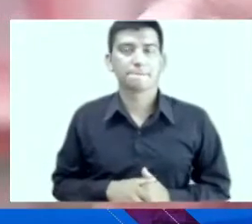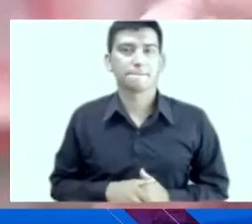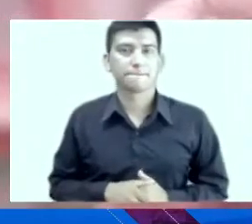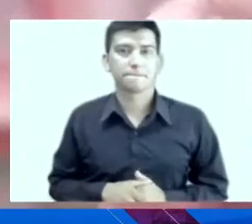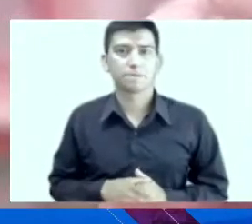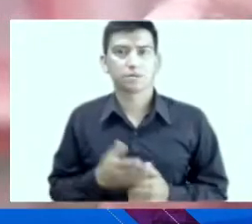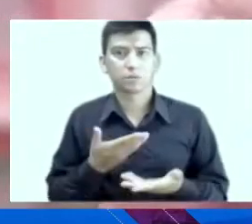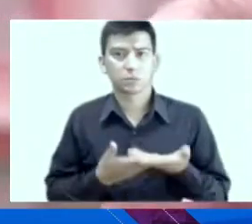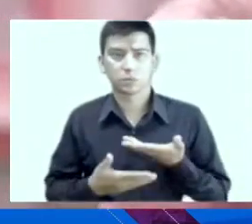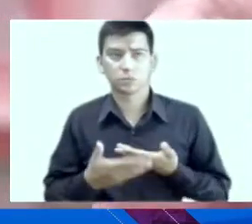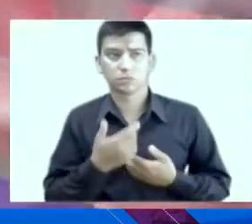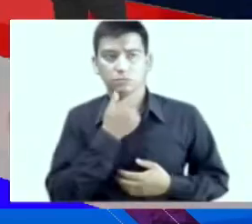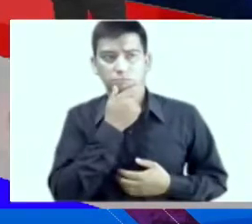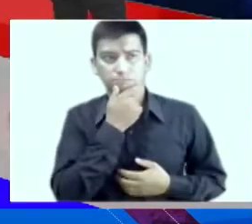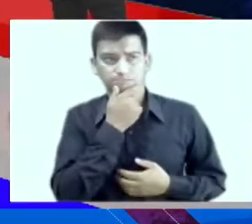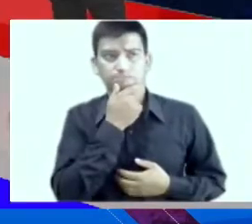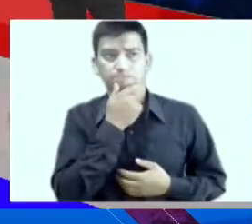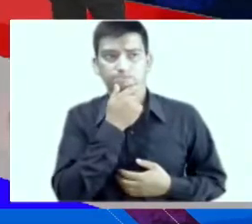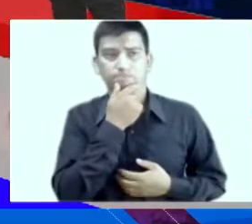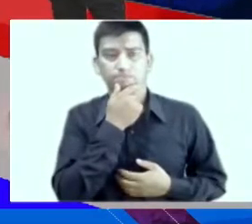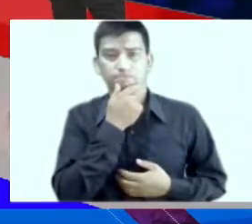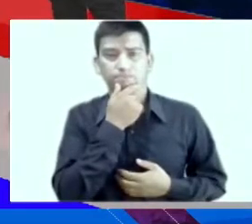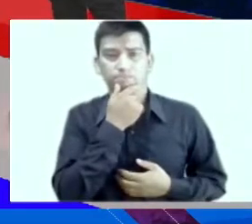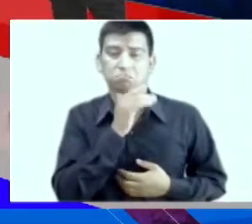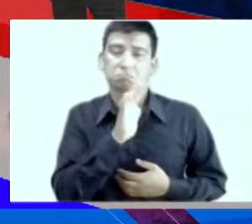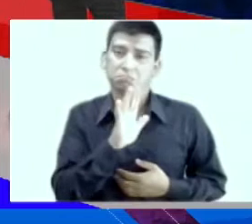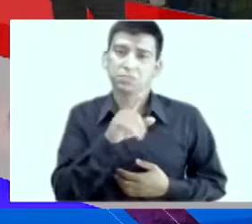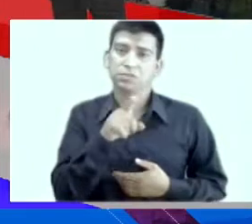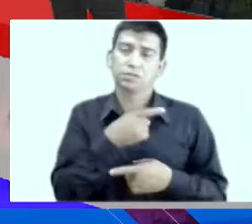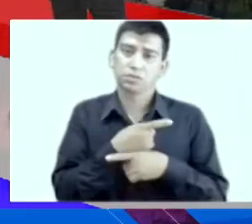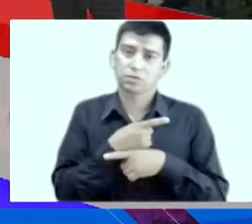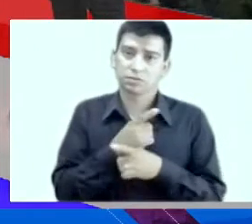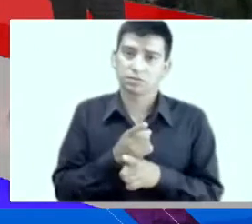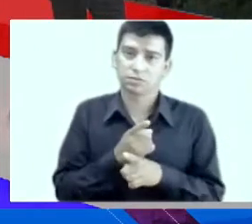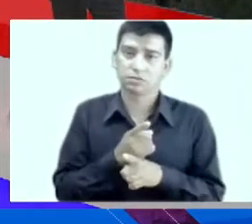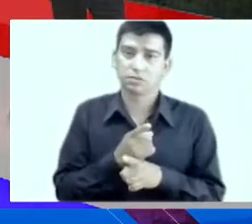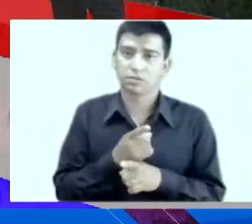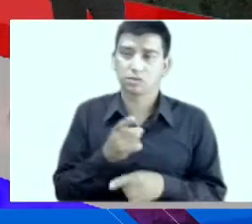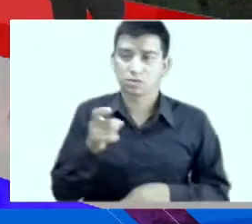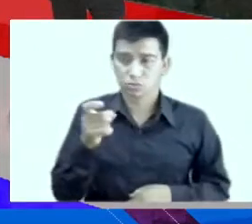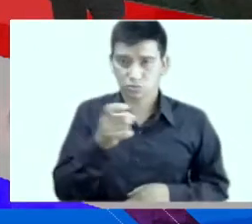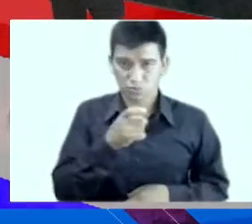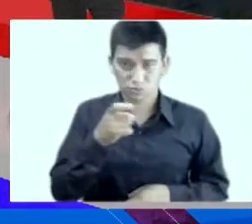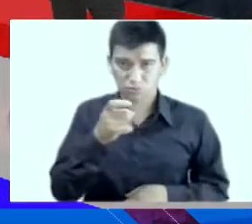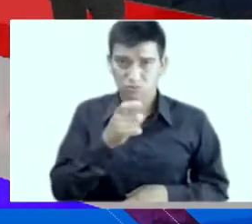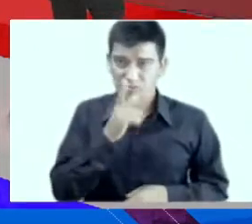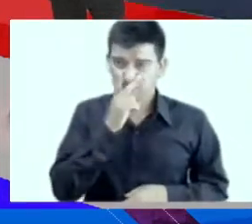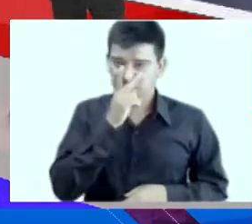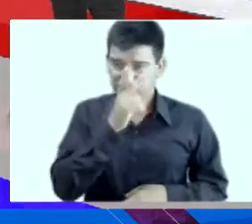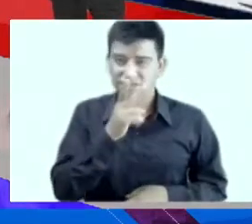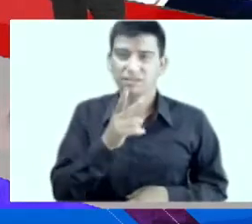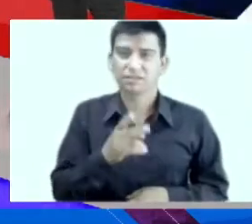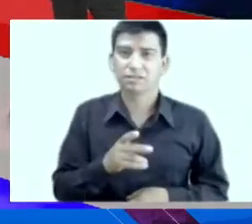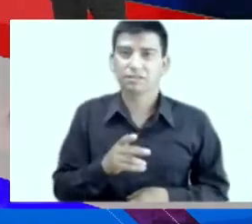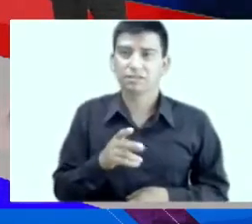a entender de que, a ver, vos me corregís, Rusia está liderando este proceso de tratar de buscar